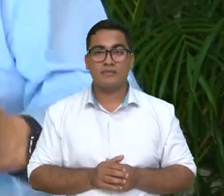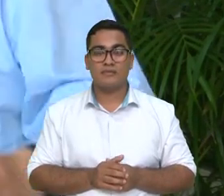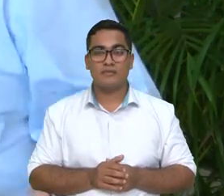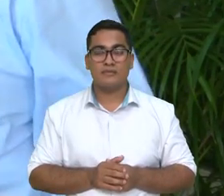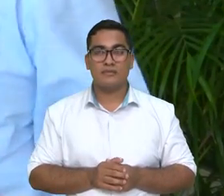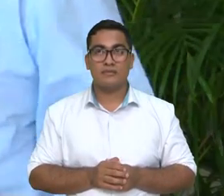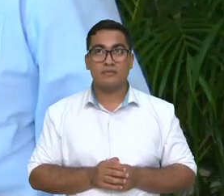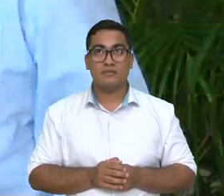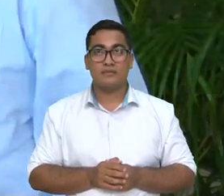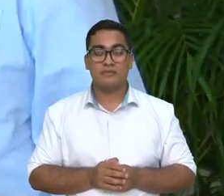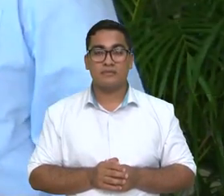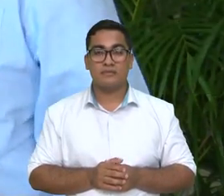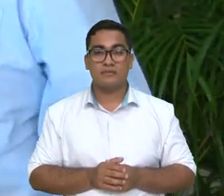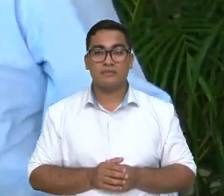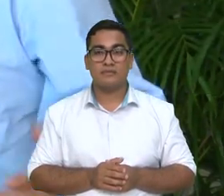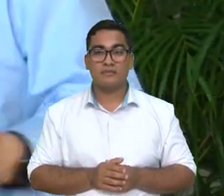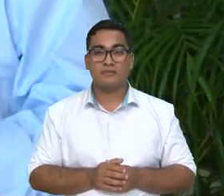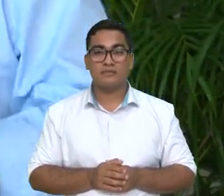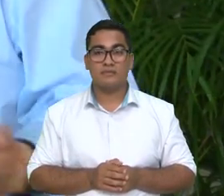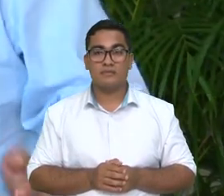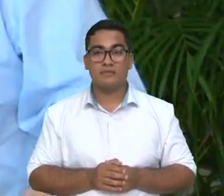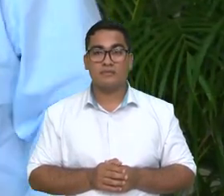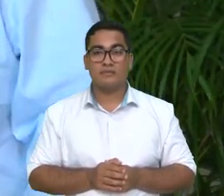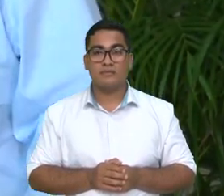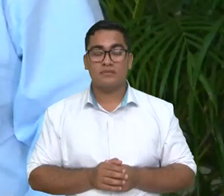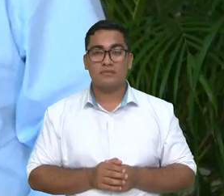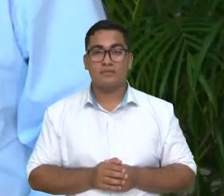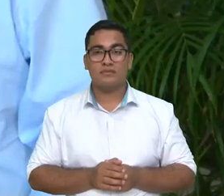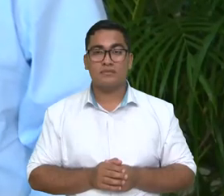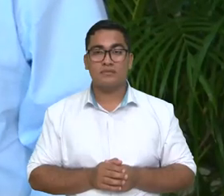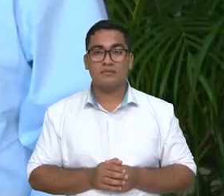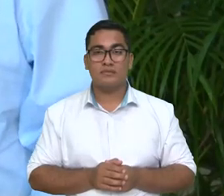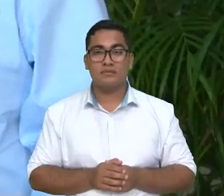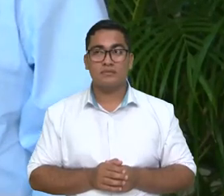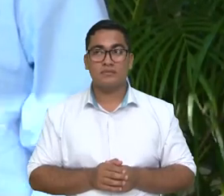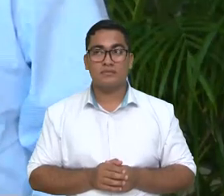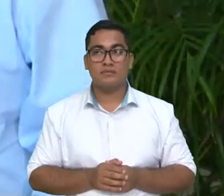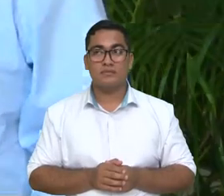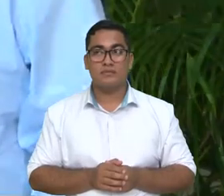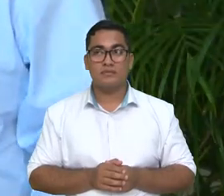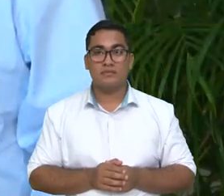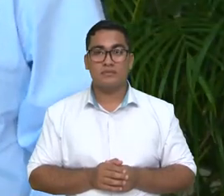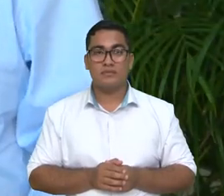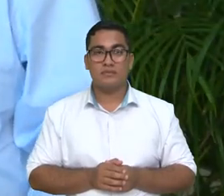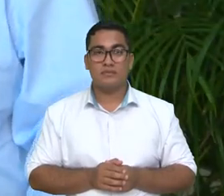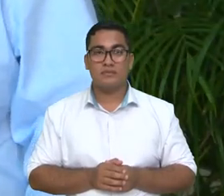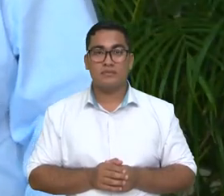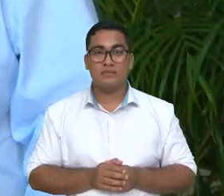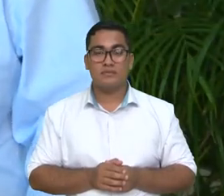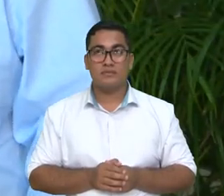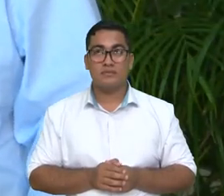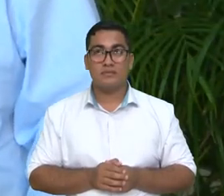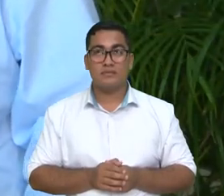sus protocolos, y vamos a transmitir experiencia de lo que nosotros